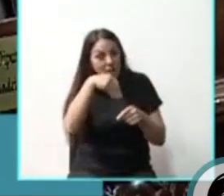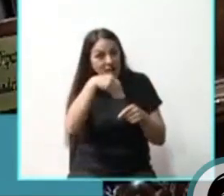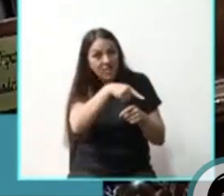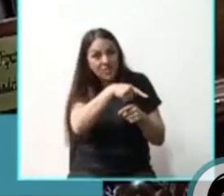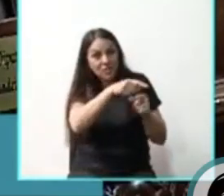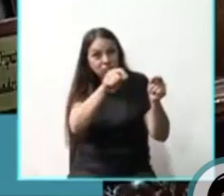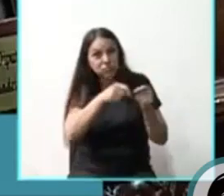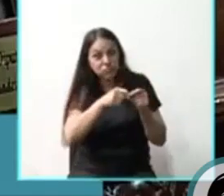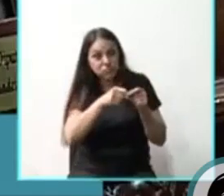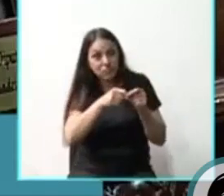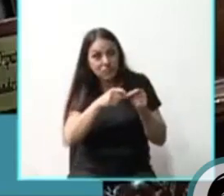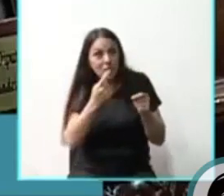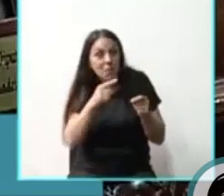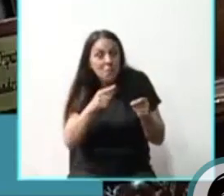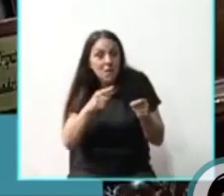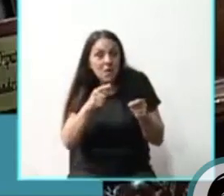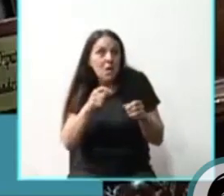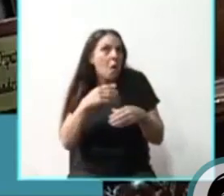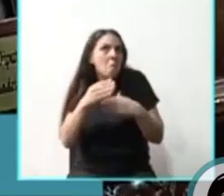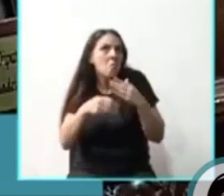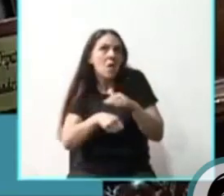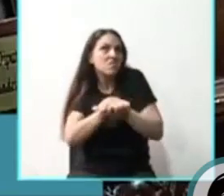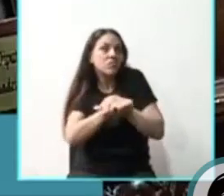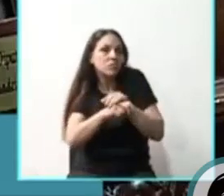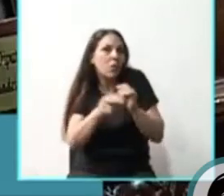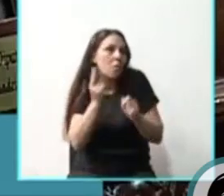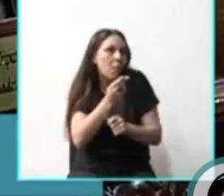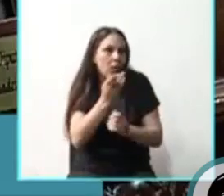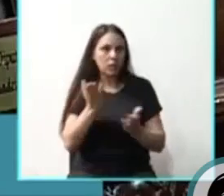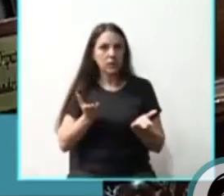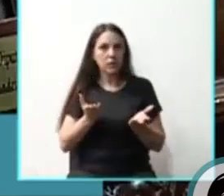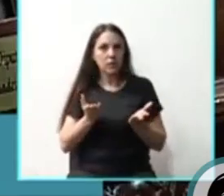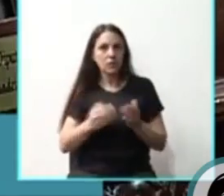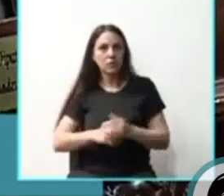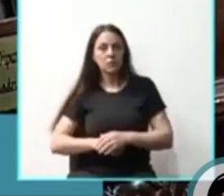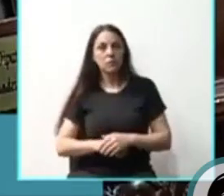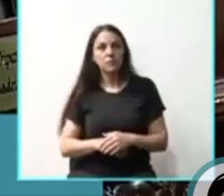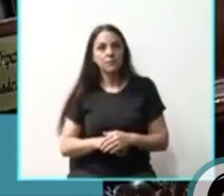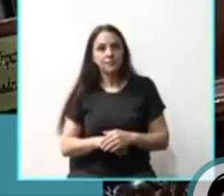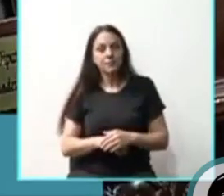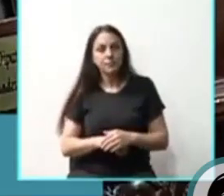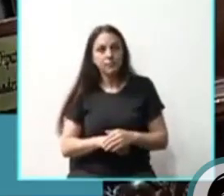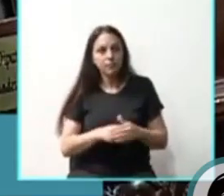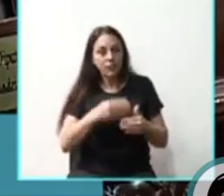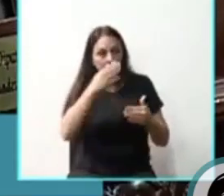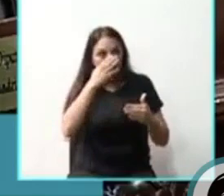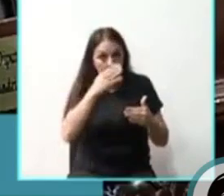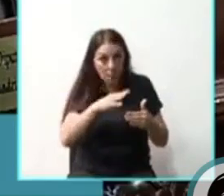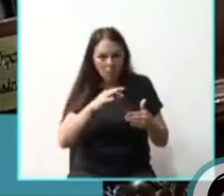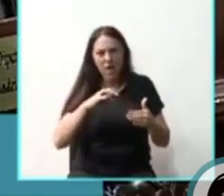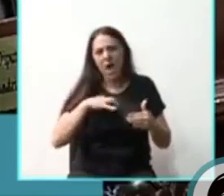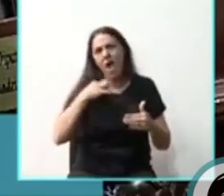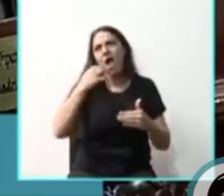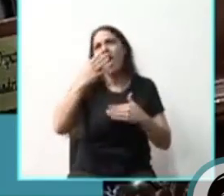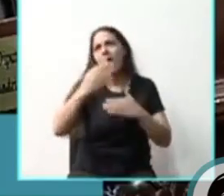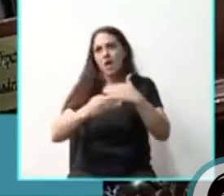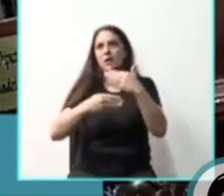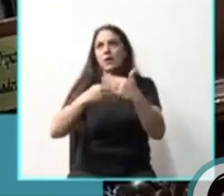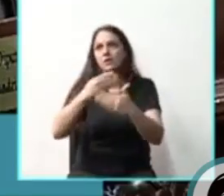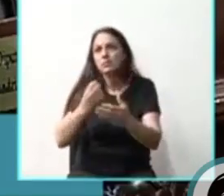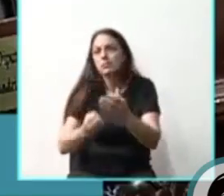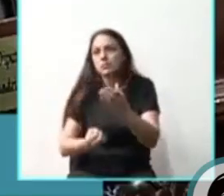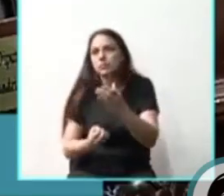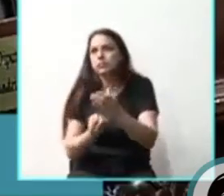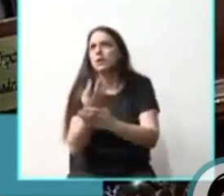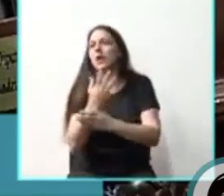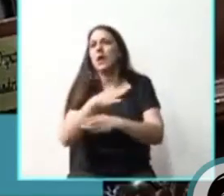podía jugar al fútbol y después de muchos años se construyó un lugar